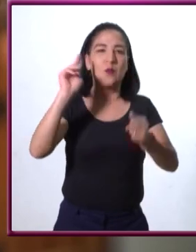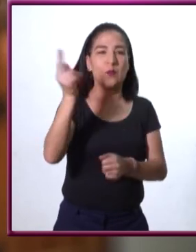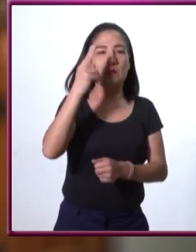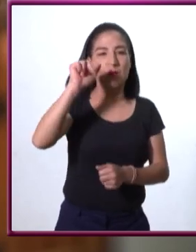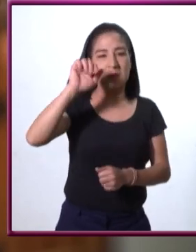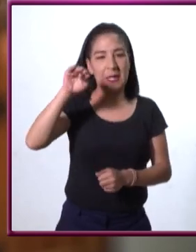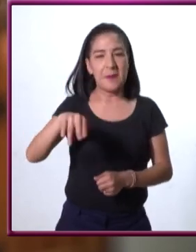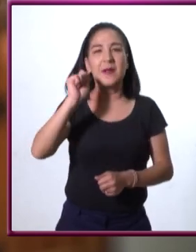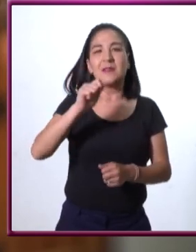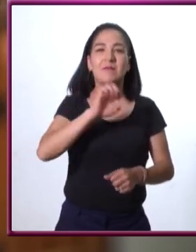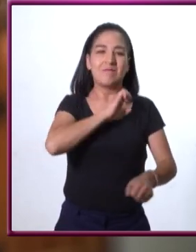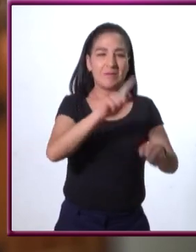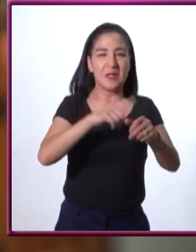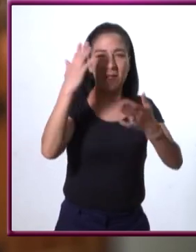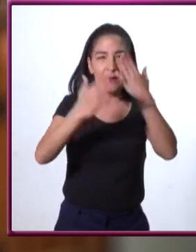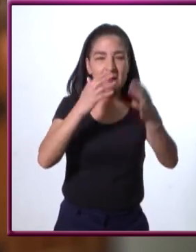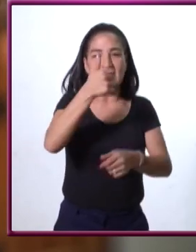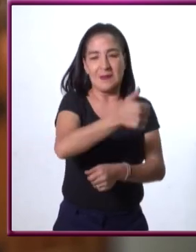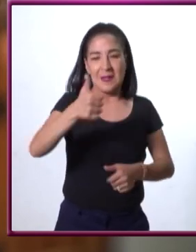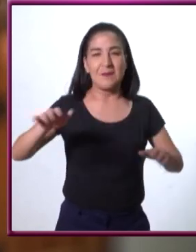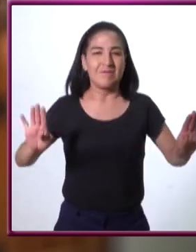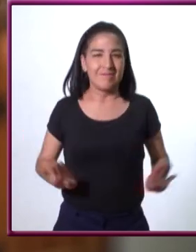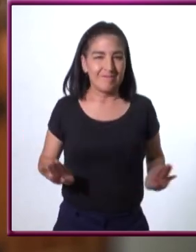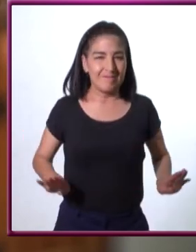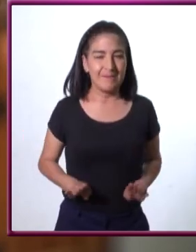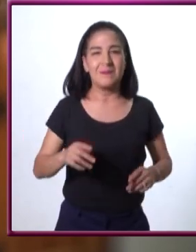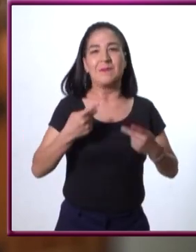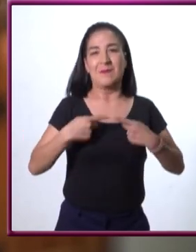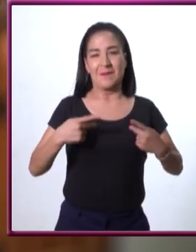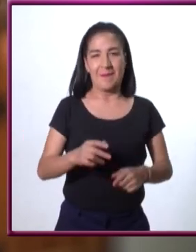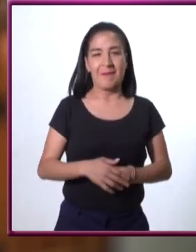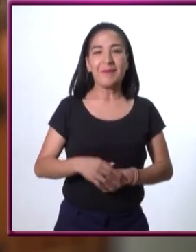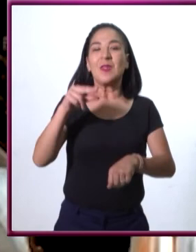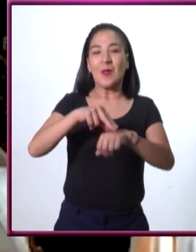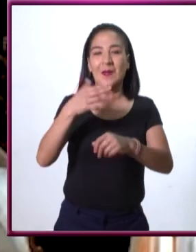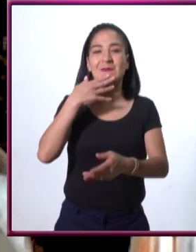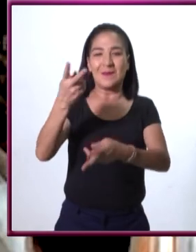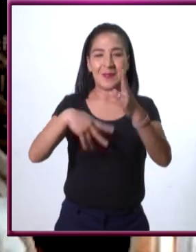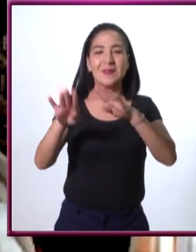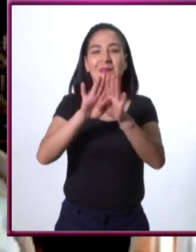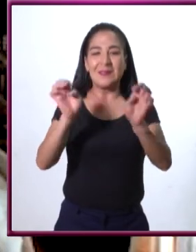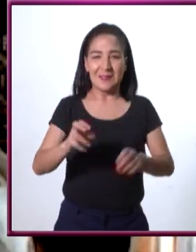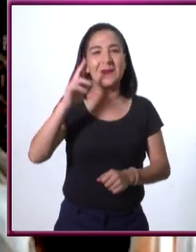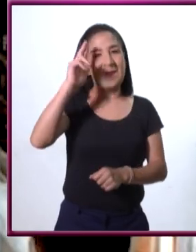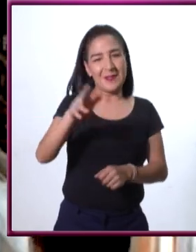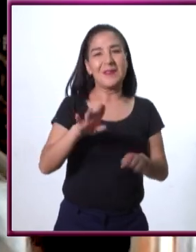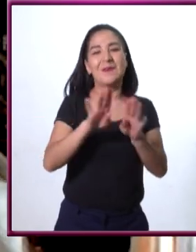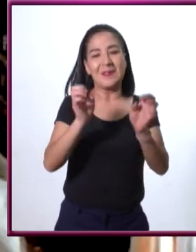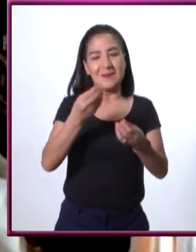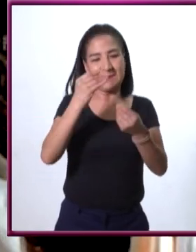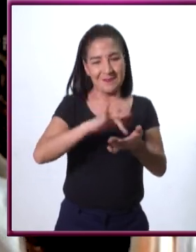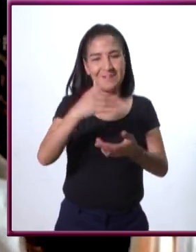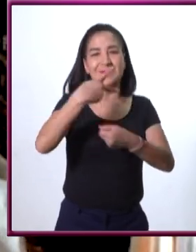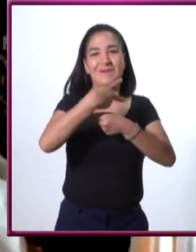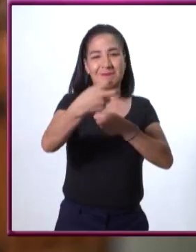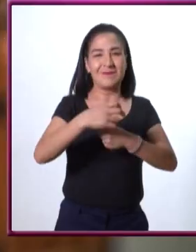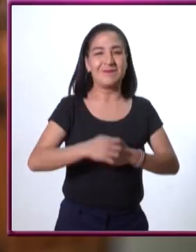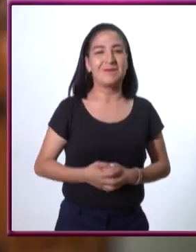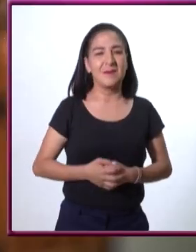en el análisis experimental del comportamiento. Doctora, bienvenida, ¿cómo está? Hola, ¿cómo estás? Muchas gracias por la